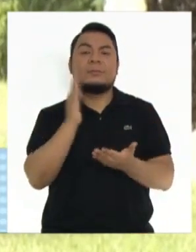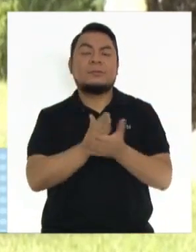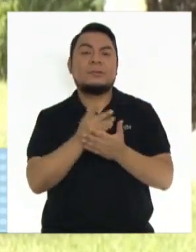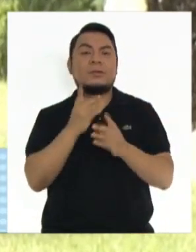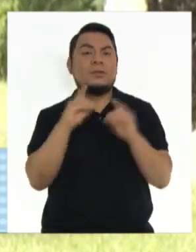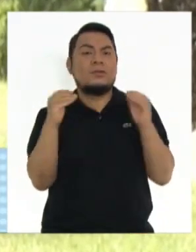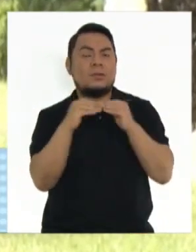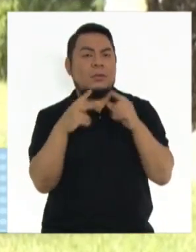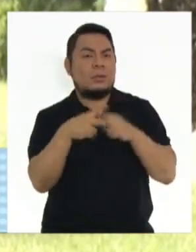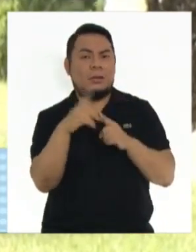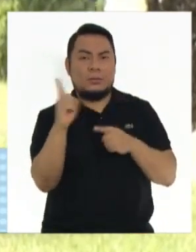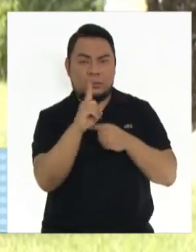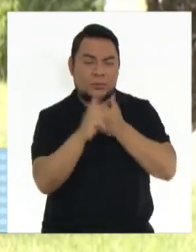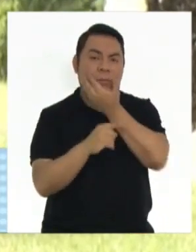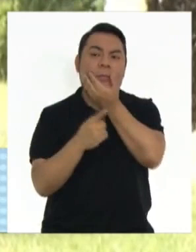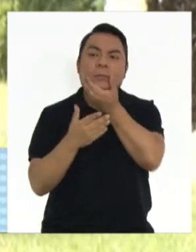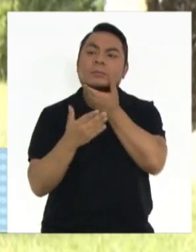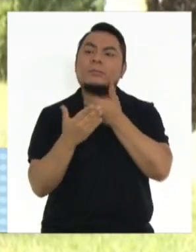democrática de la ciudanía.